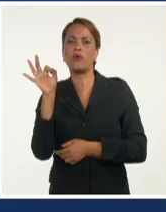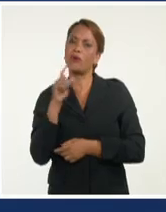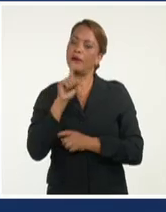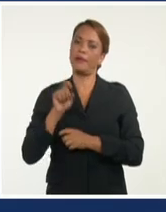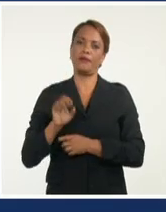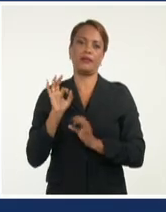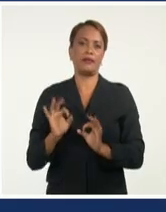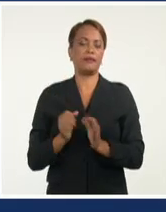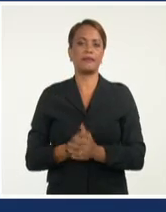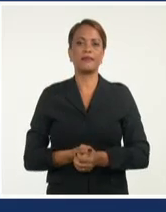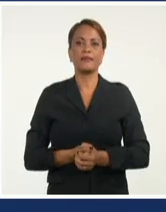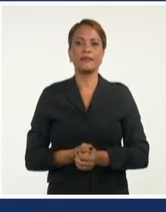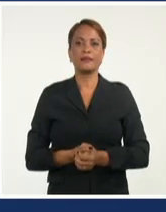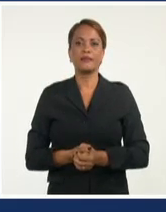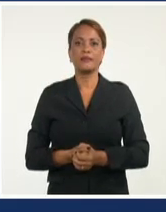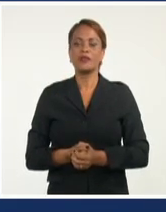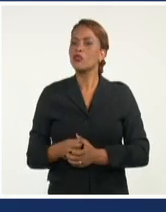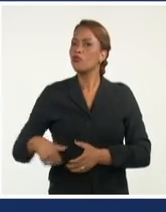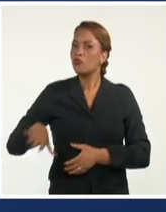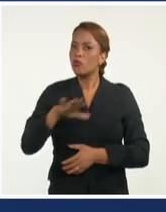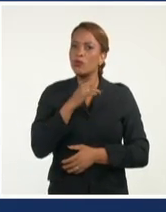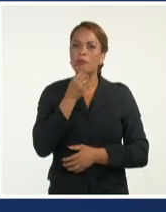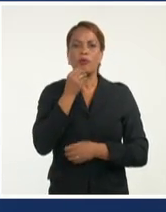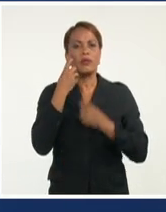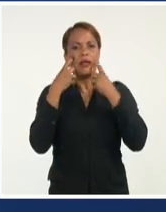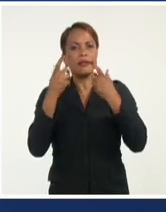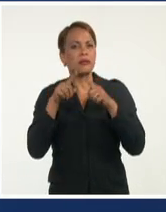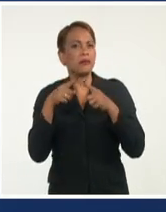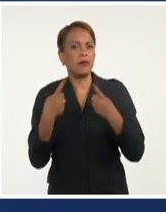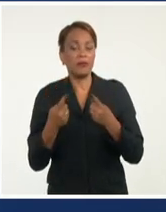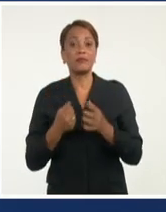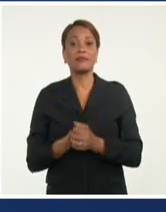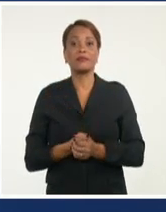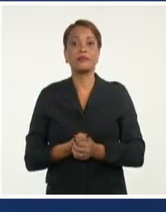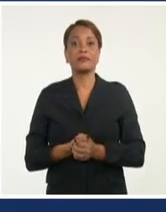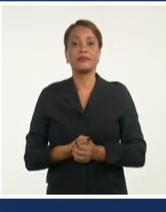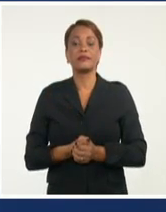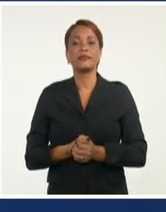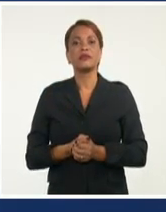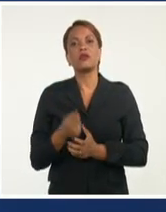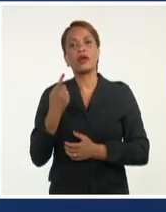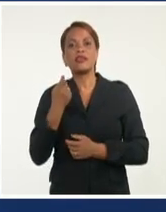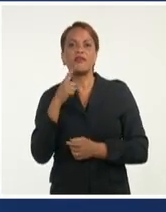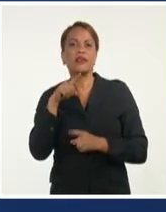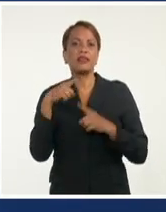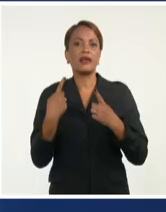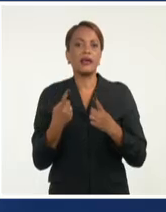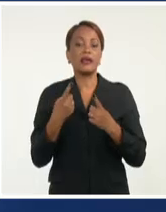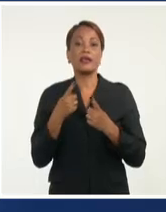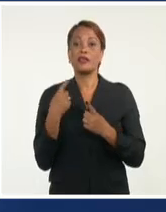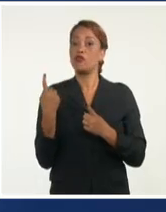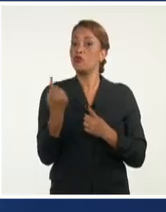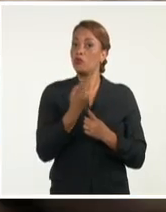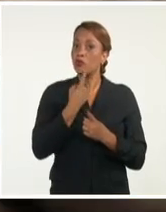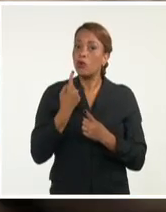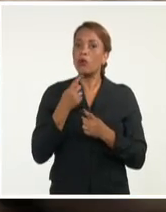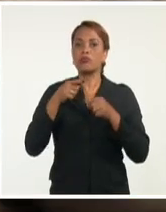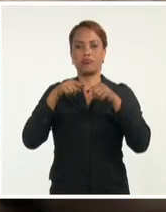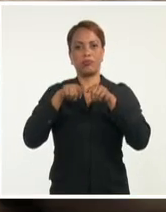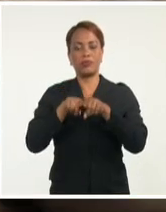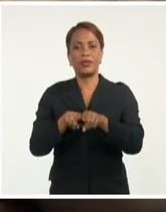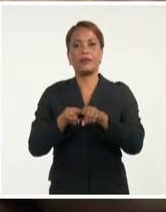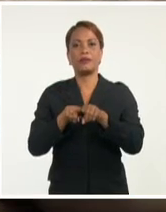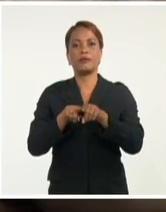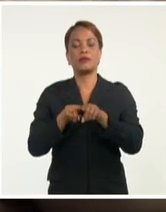de la revolución. Lo importante es que justamente eso es lo que se está intentando fraccionar, entre otras cosas, porque la